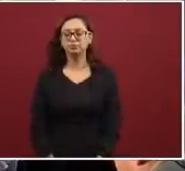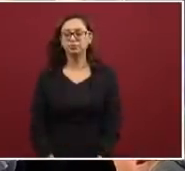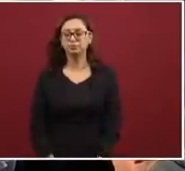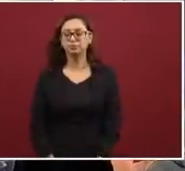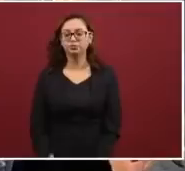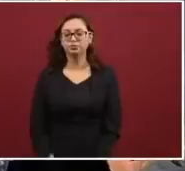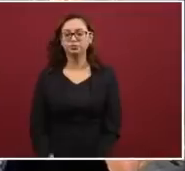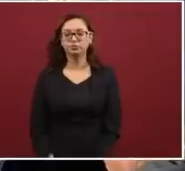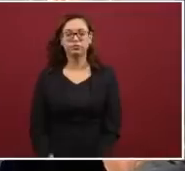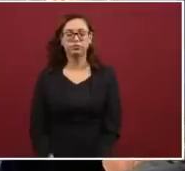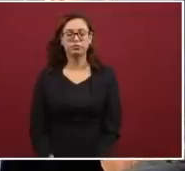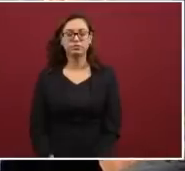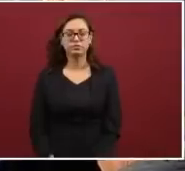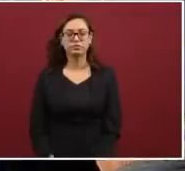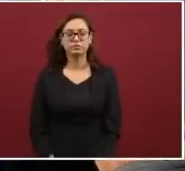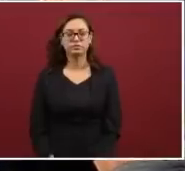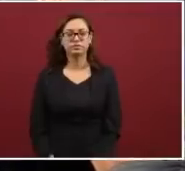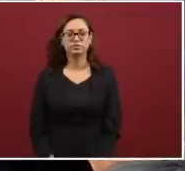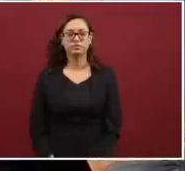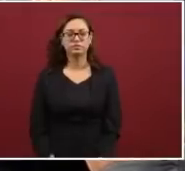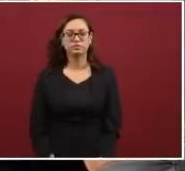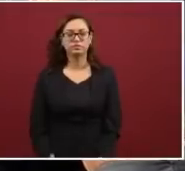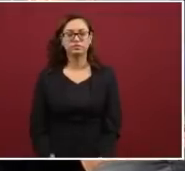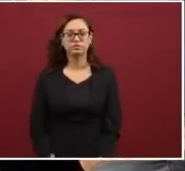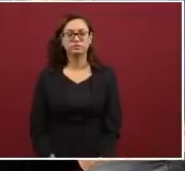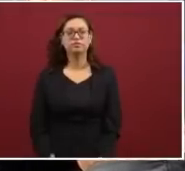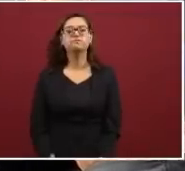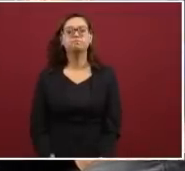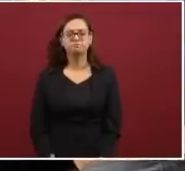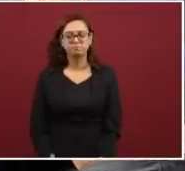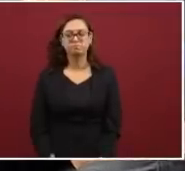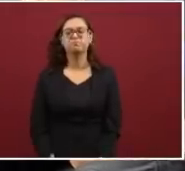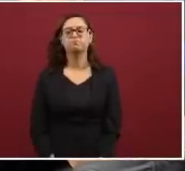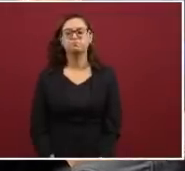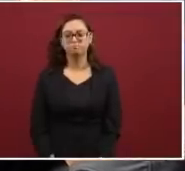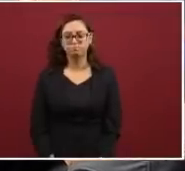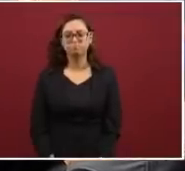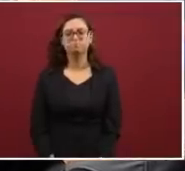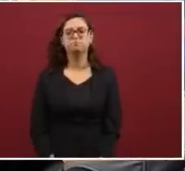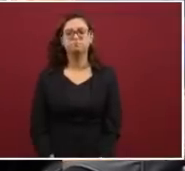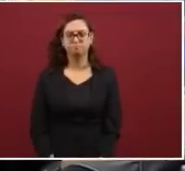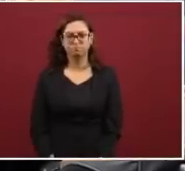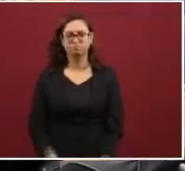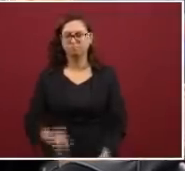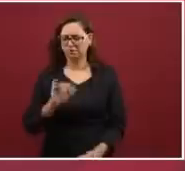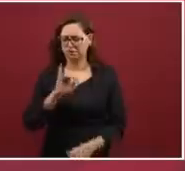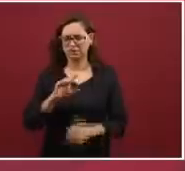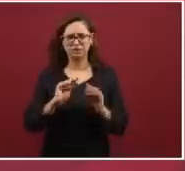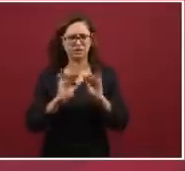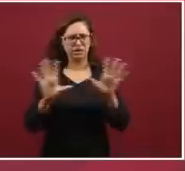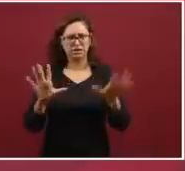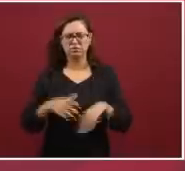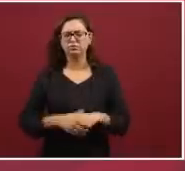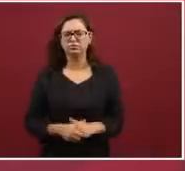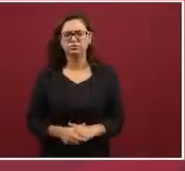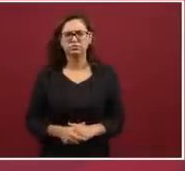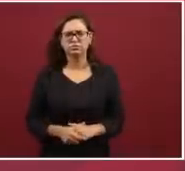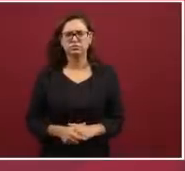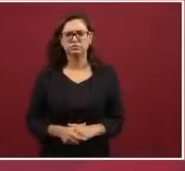Sí, sí, sin duda. Es cosa de ver